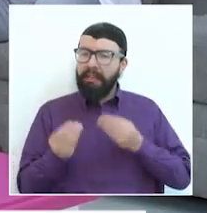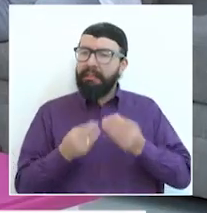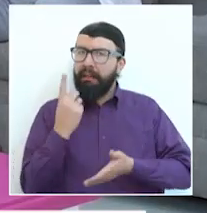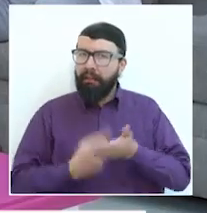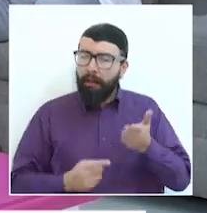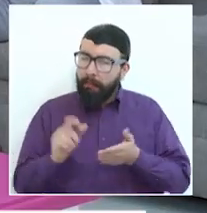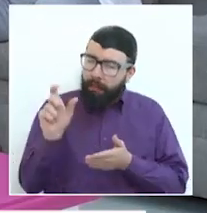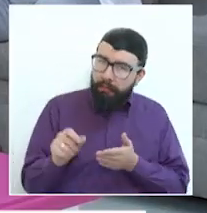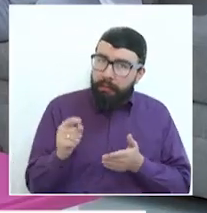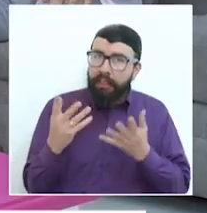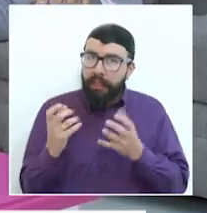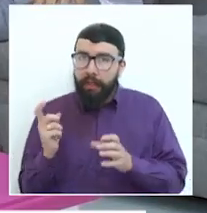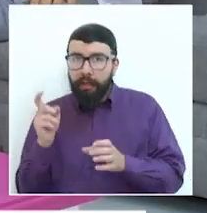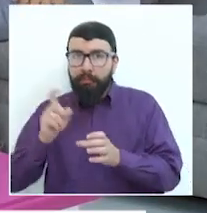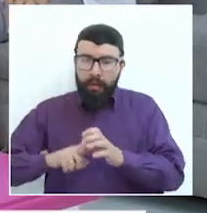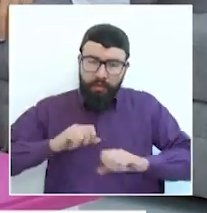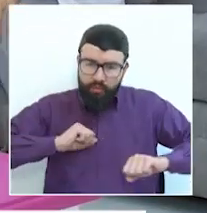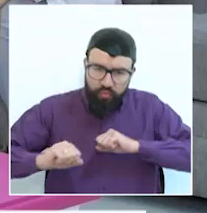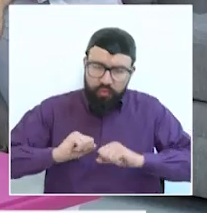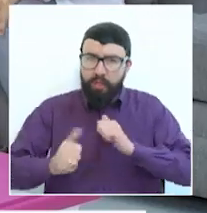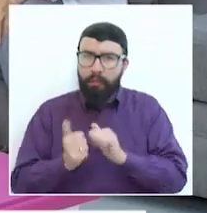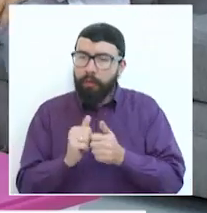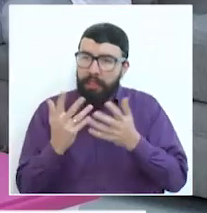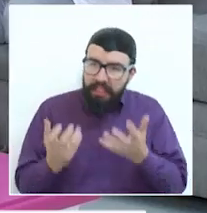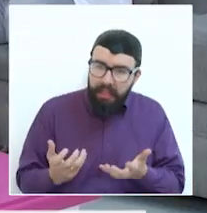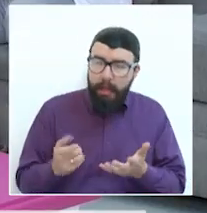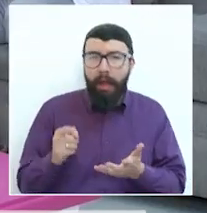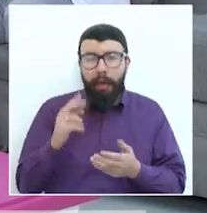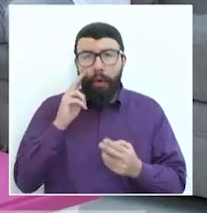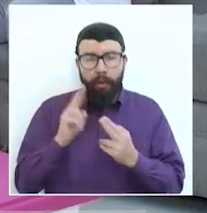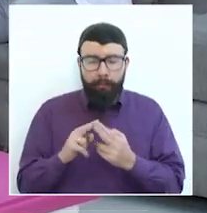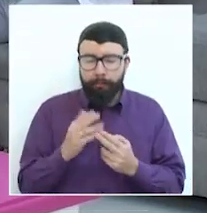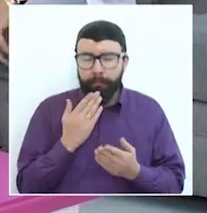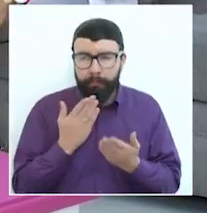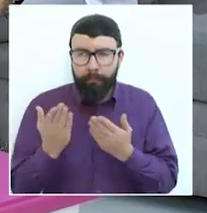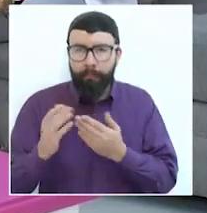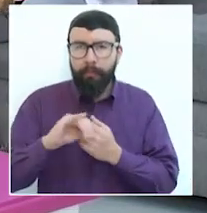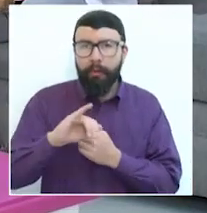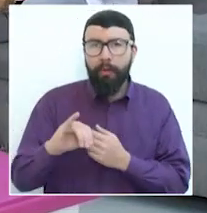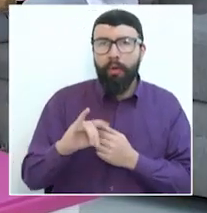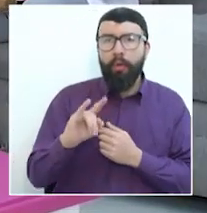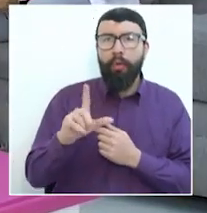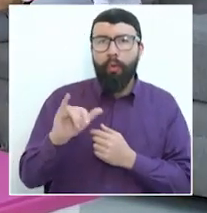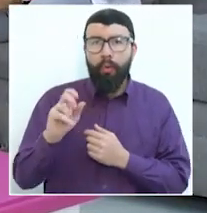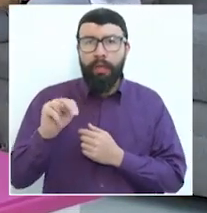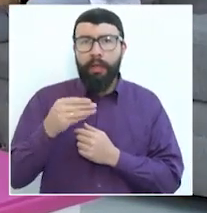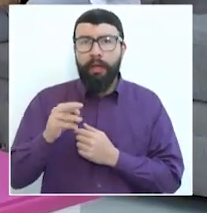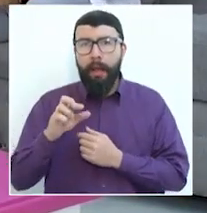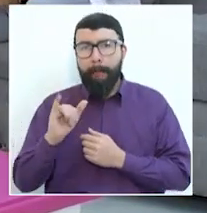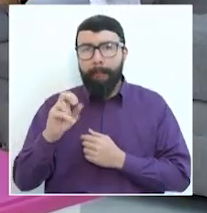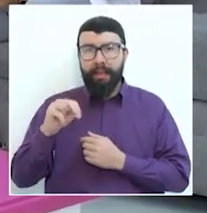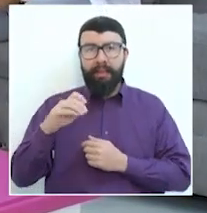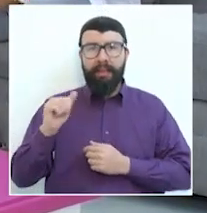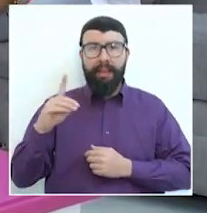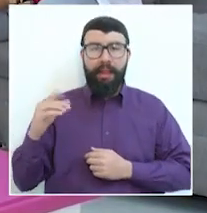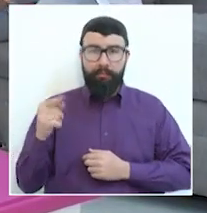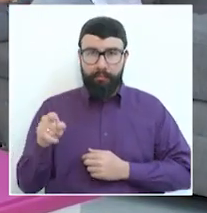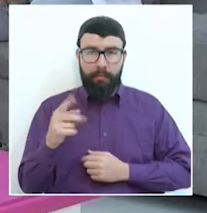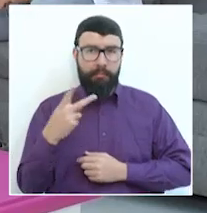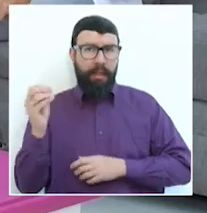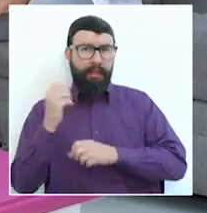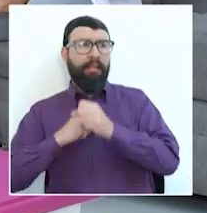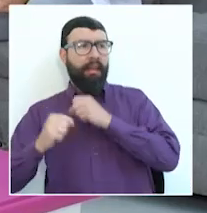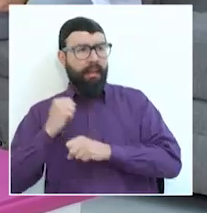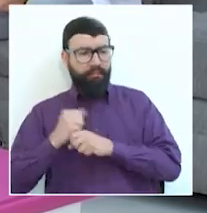un paciente que quiere entrar en una actividad deportiva. Julián Pineda ha sido un gran amigo desde hace 20 años, cuando estuve en la alcaldía, que me